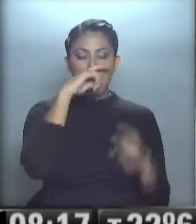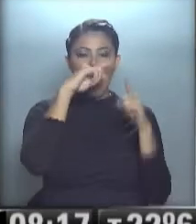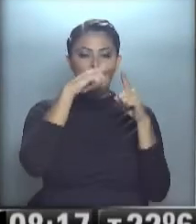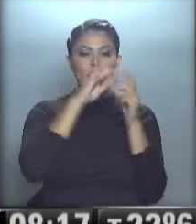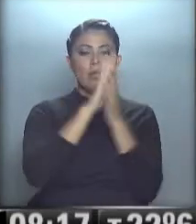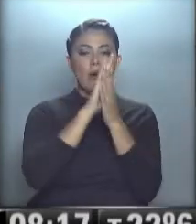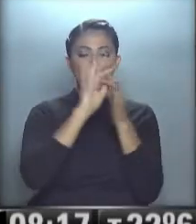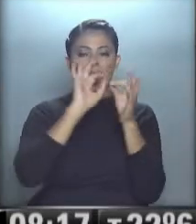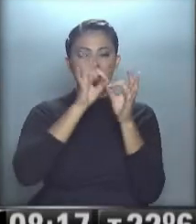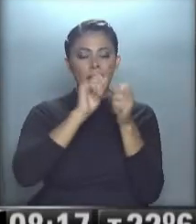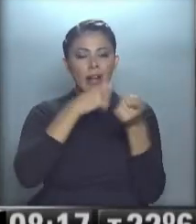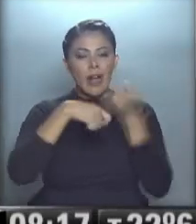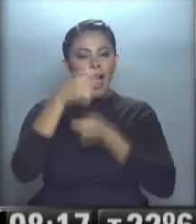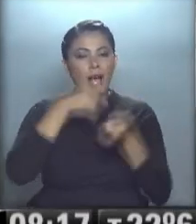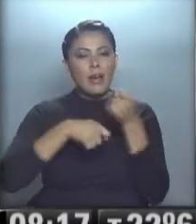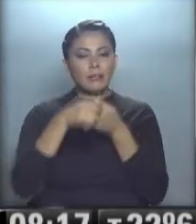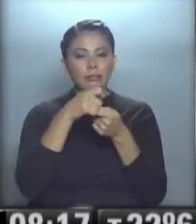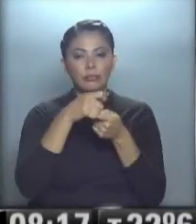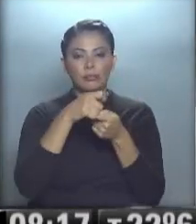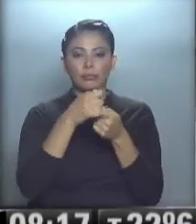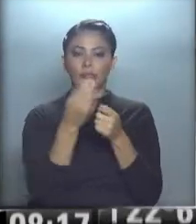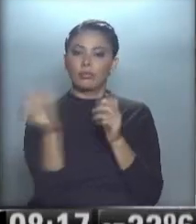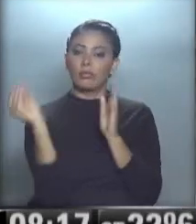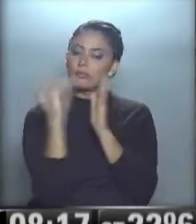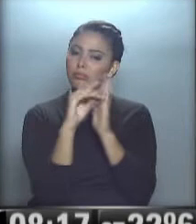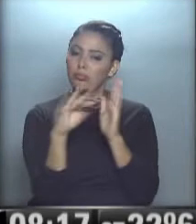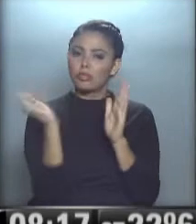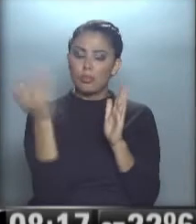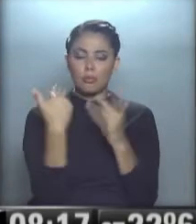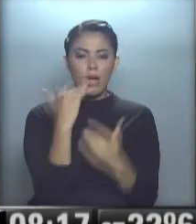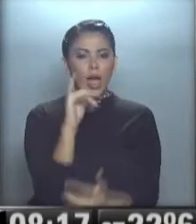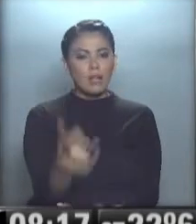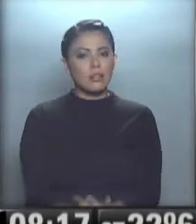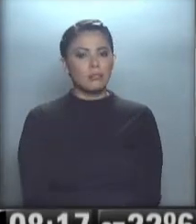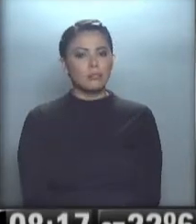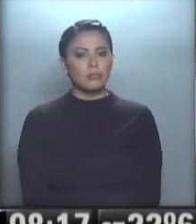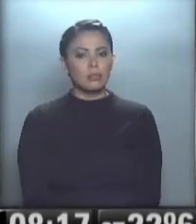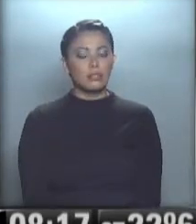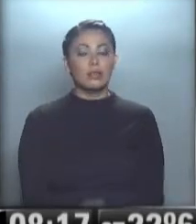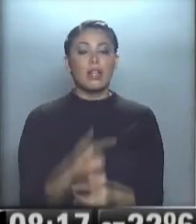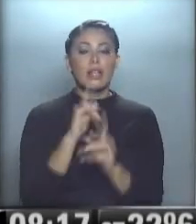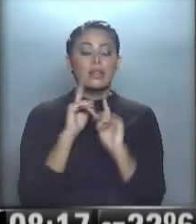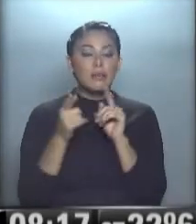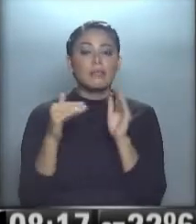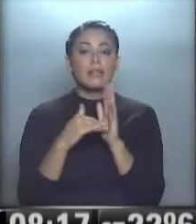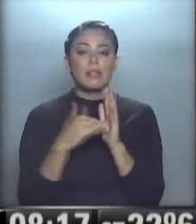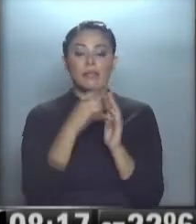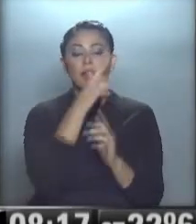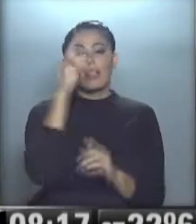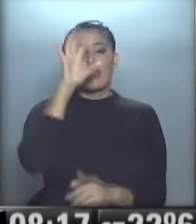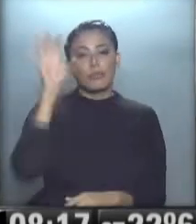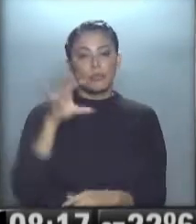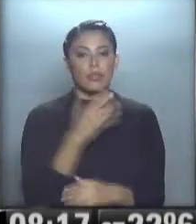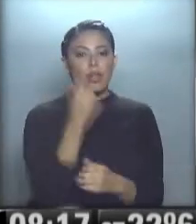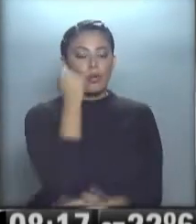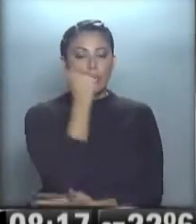de flotación del tipo de cambio a un nivel de convergencia aceptable ha determinado el impulso a economías regionales. Lo pueden